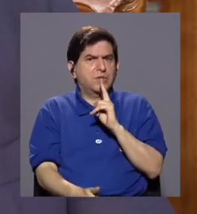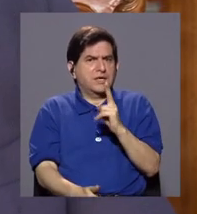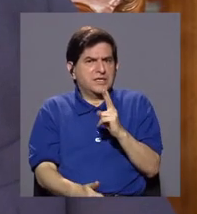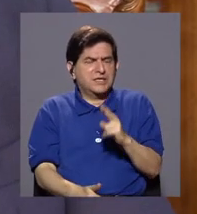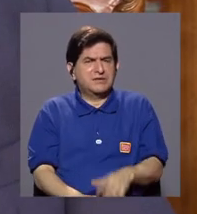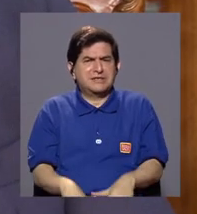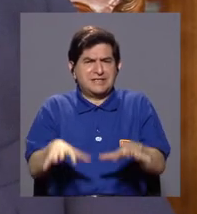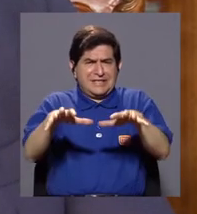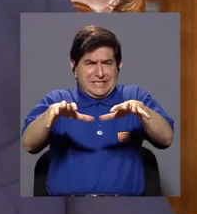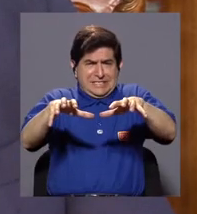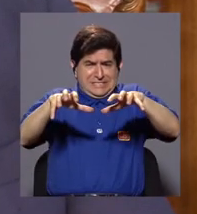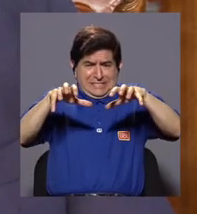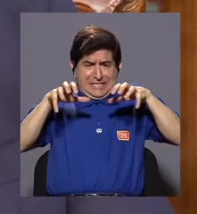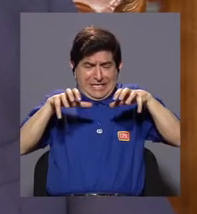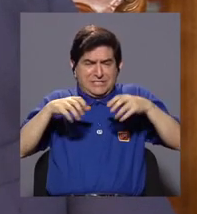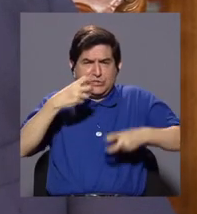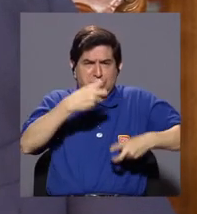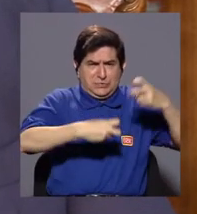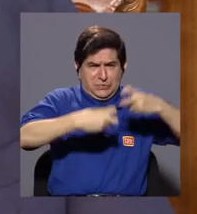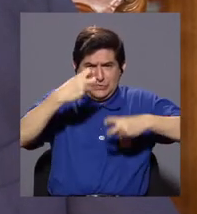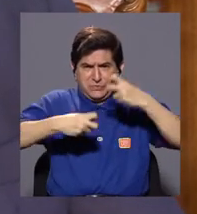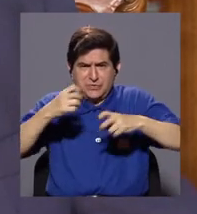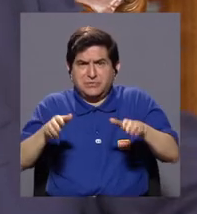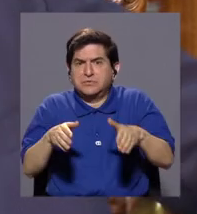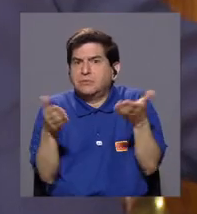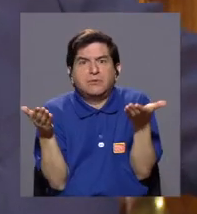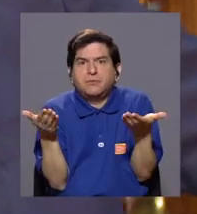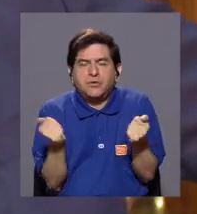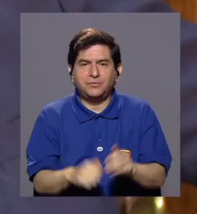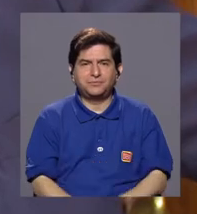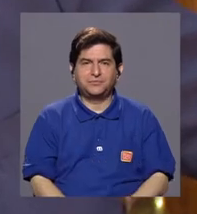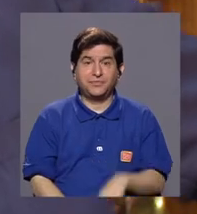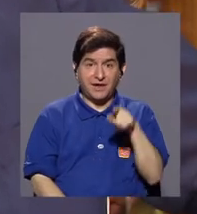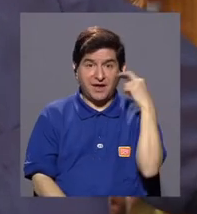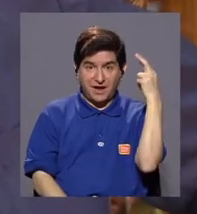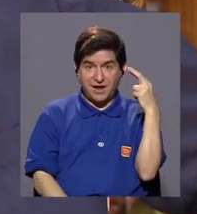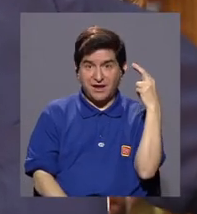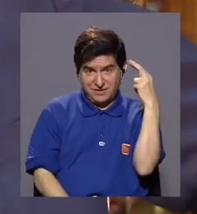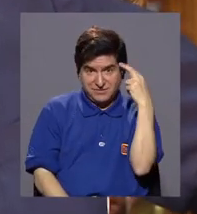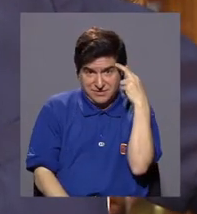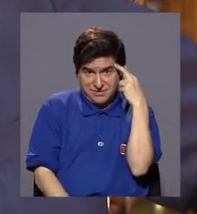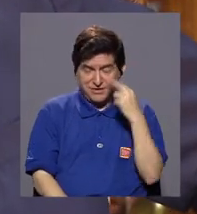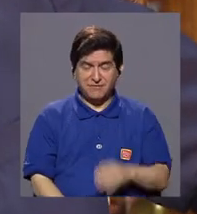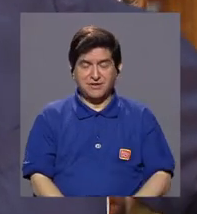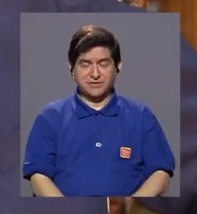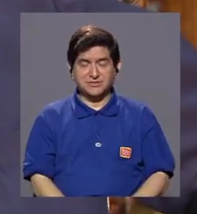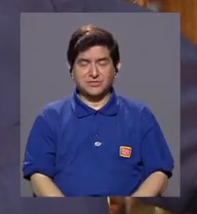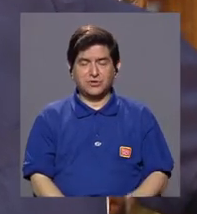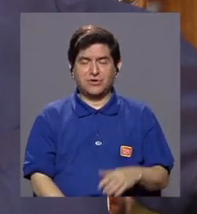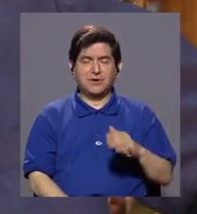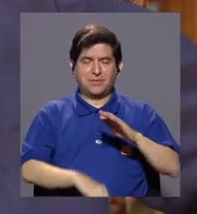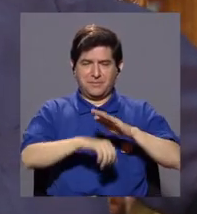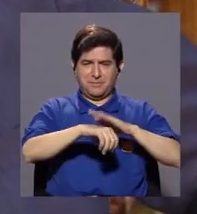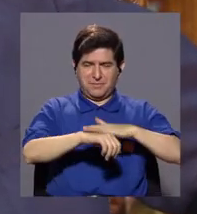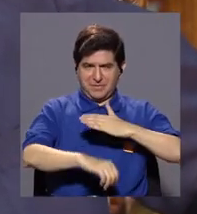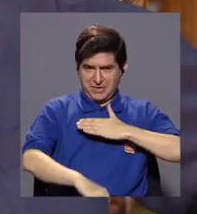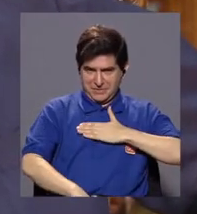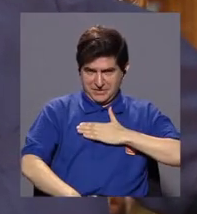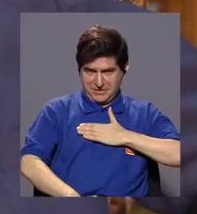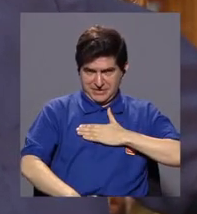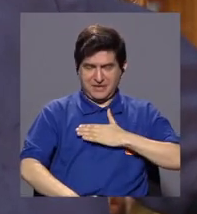realmente tensionado por estos conflictos. Esa reflexión suya, don Henning, me permite